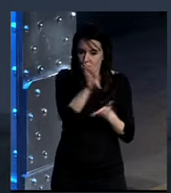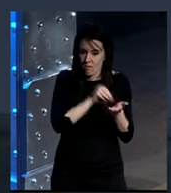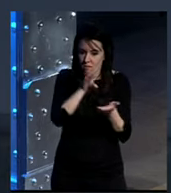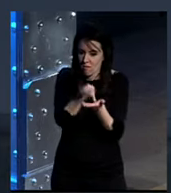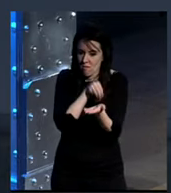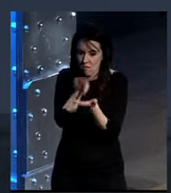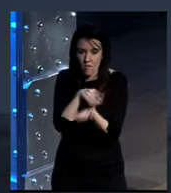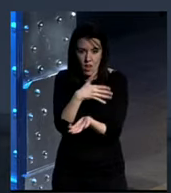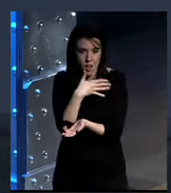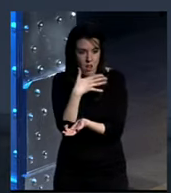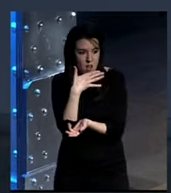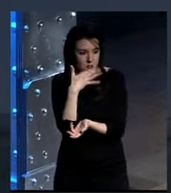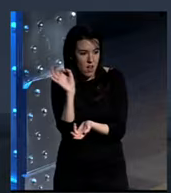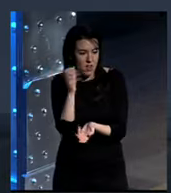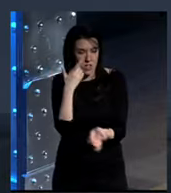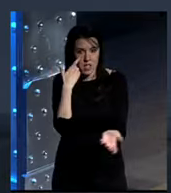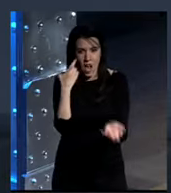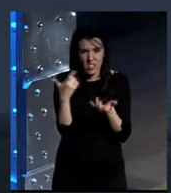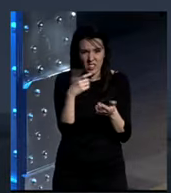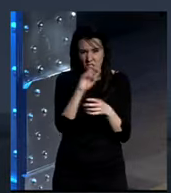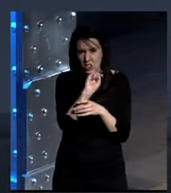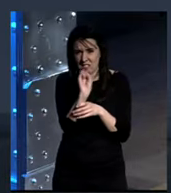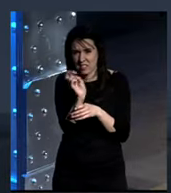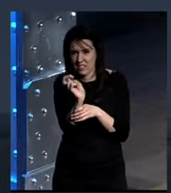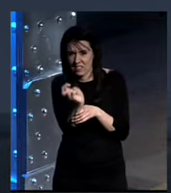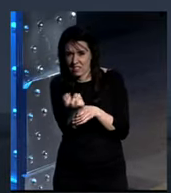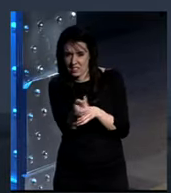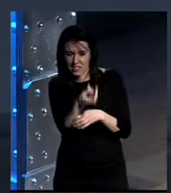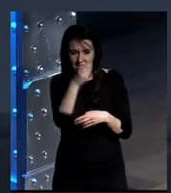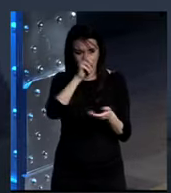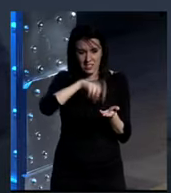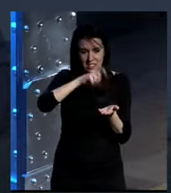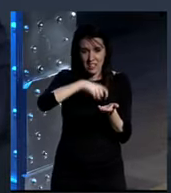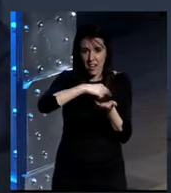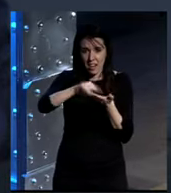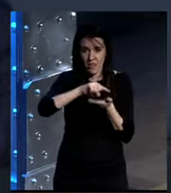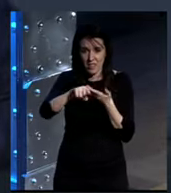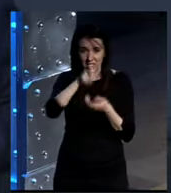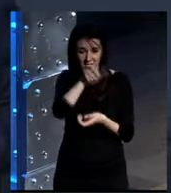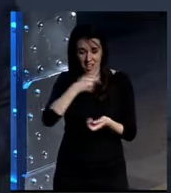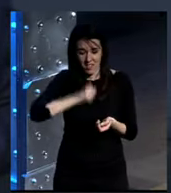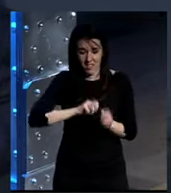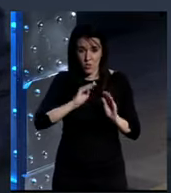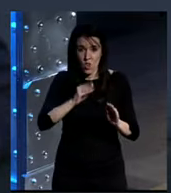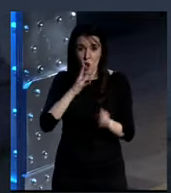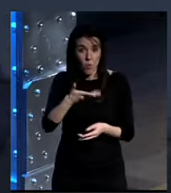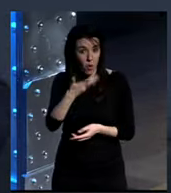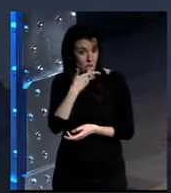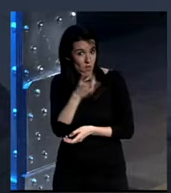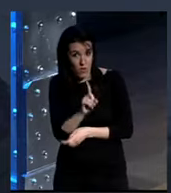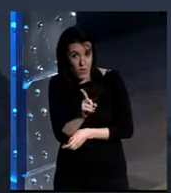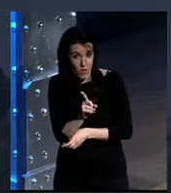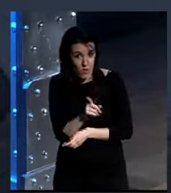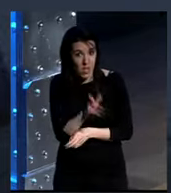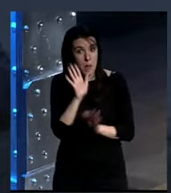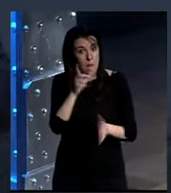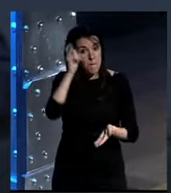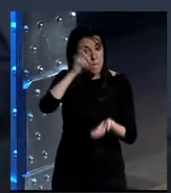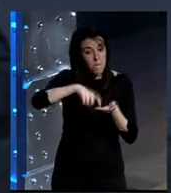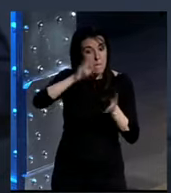talentos artísticos diversos entre los telegrafistas, porque la verdad es que ese es un aspecto poco conocido, pero los